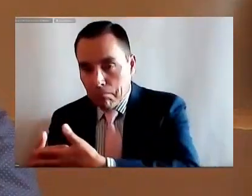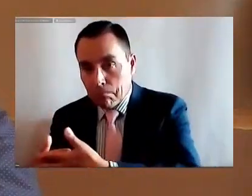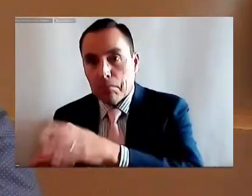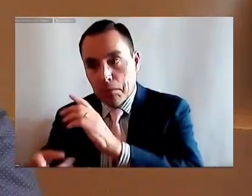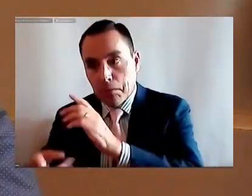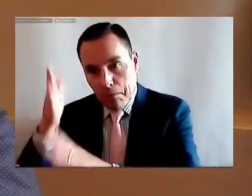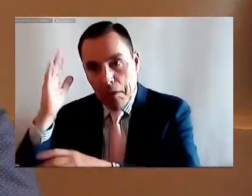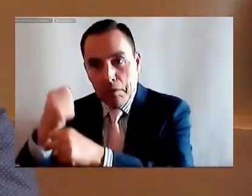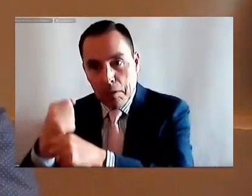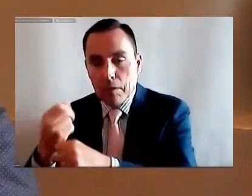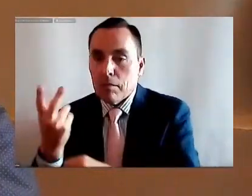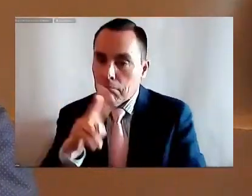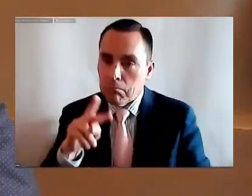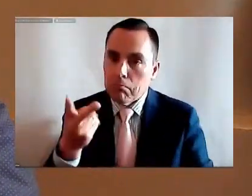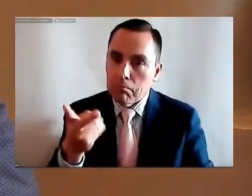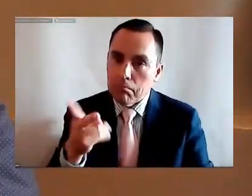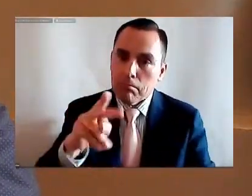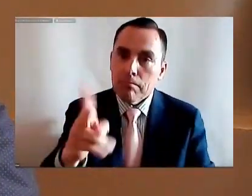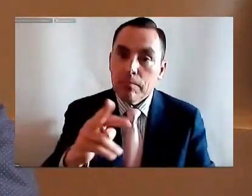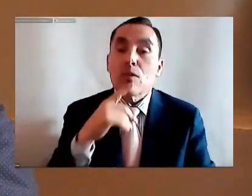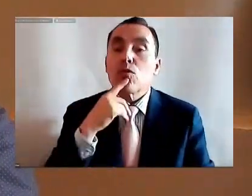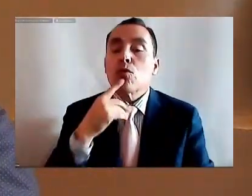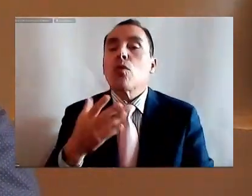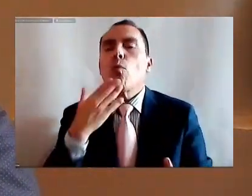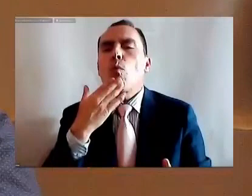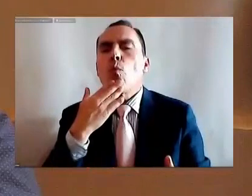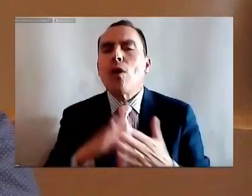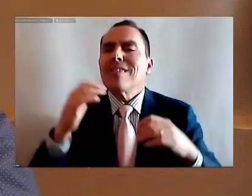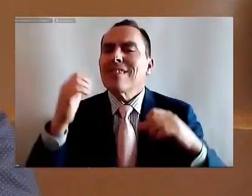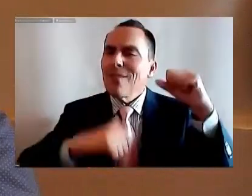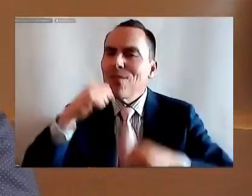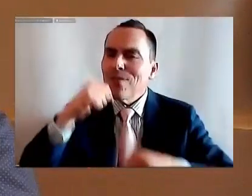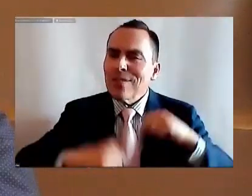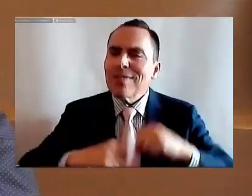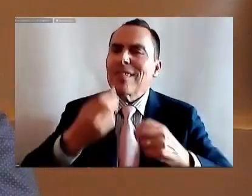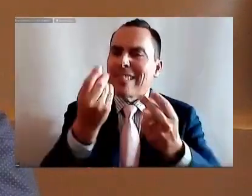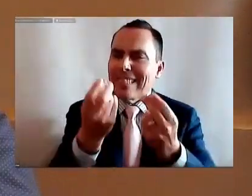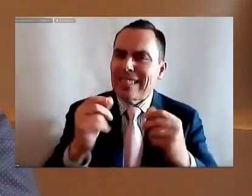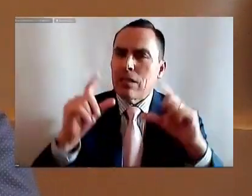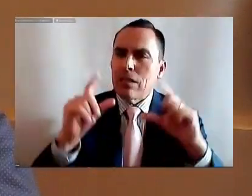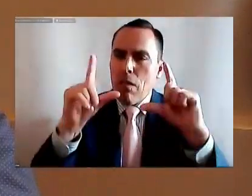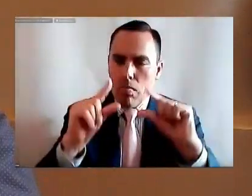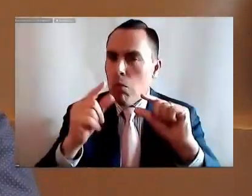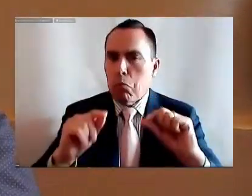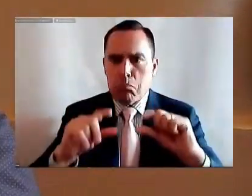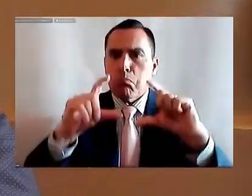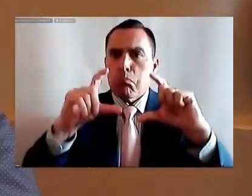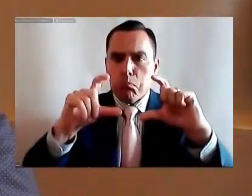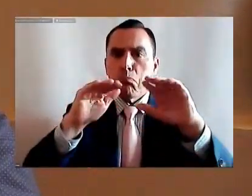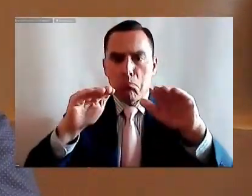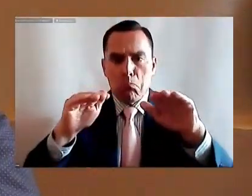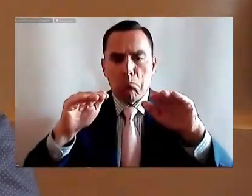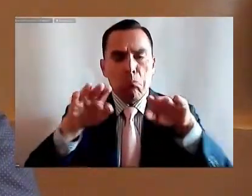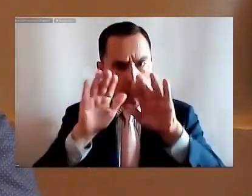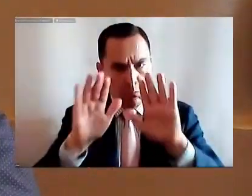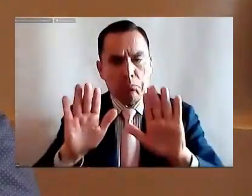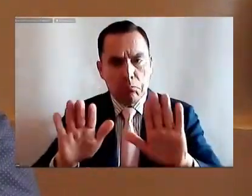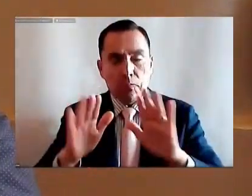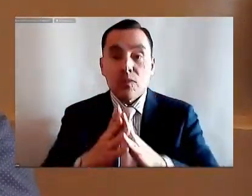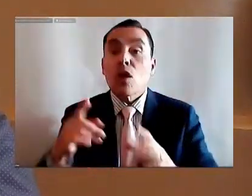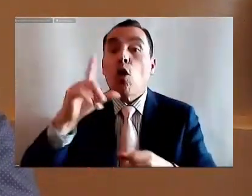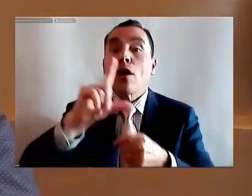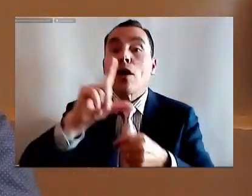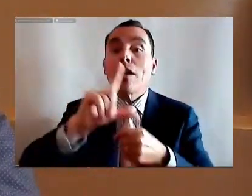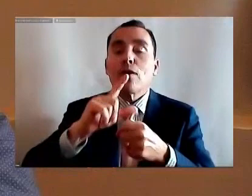productividad, etcétera. Yo, ¿qué te puedo decir? Ese es como el villano de la película, ¿no? Los laboralistas estamos siempre peleando con los